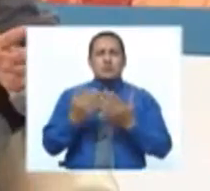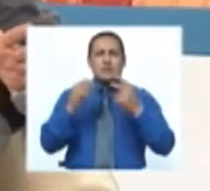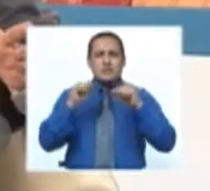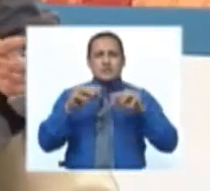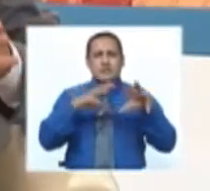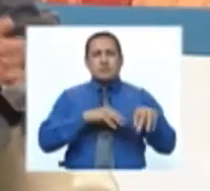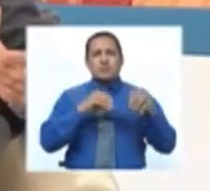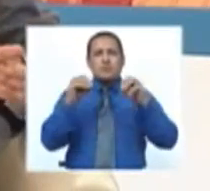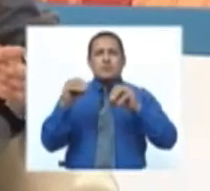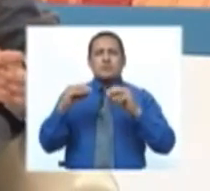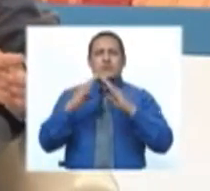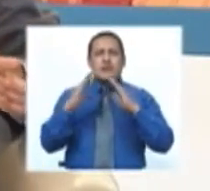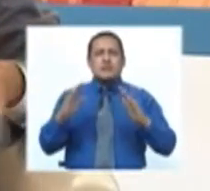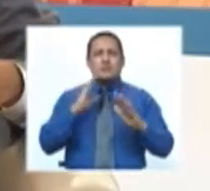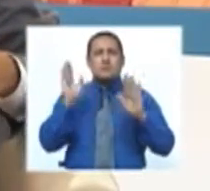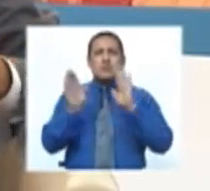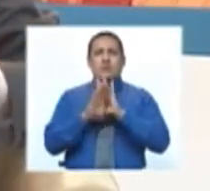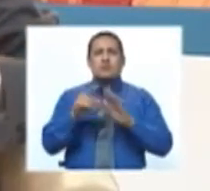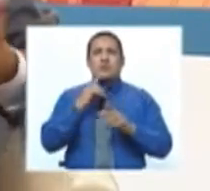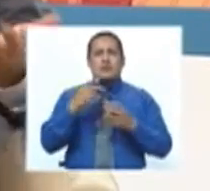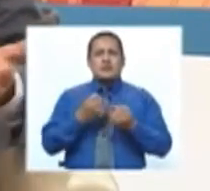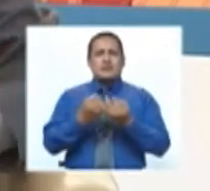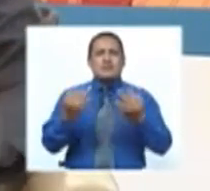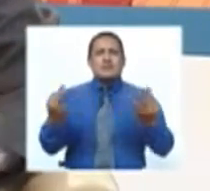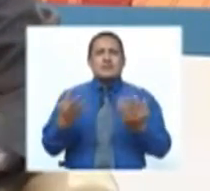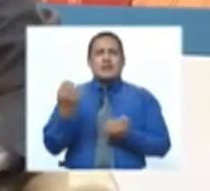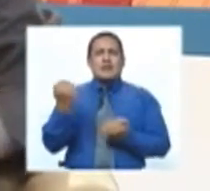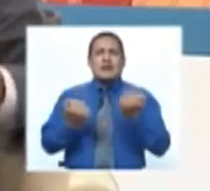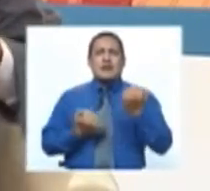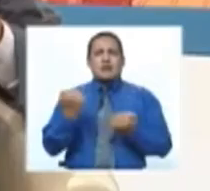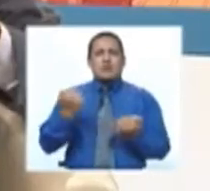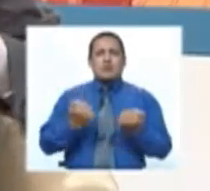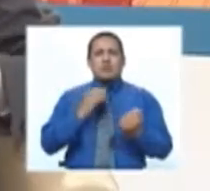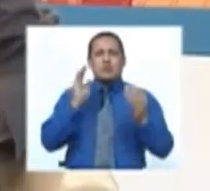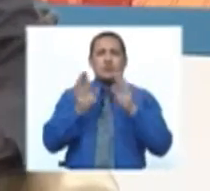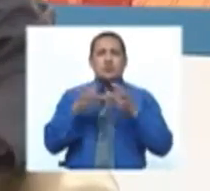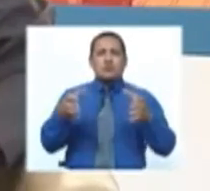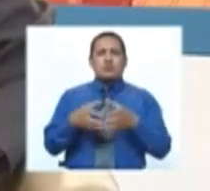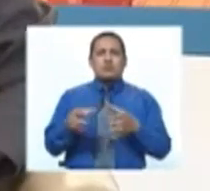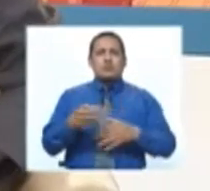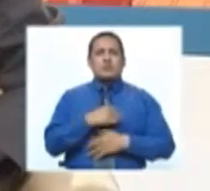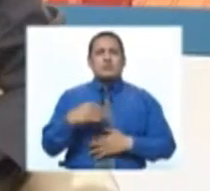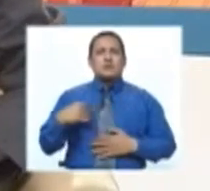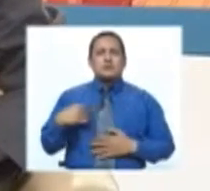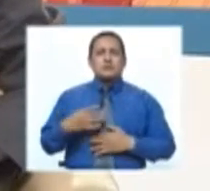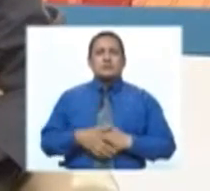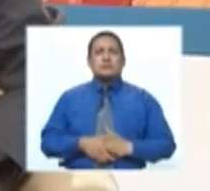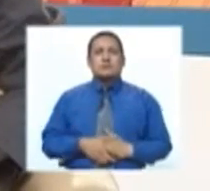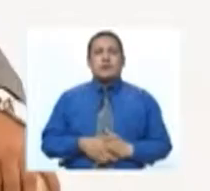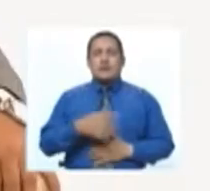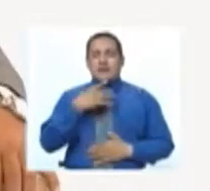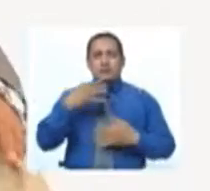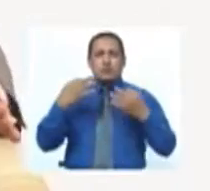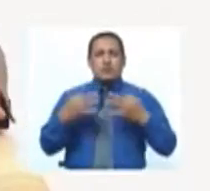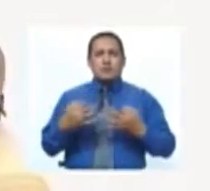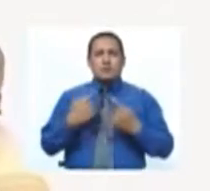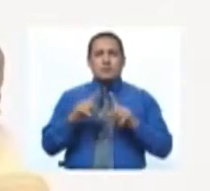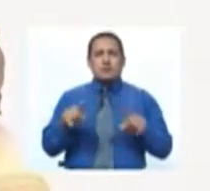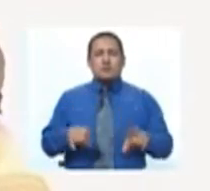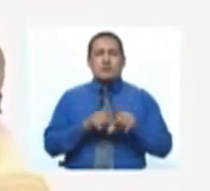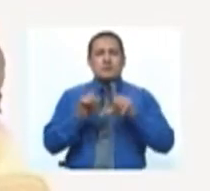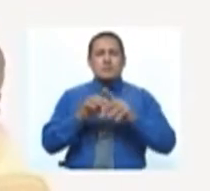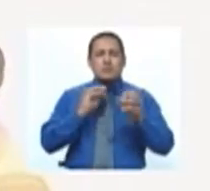pueda desplazar, un bien mueble. Por ejemplo, la flota de vehículos, por ejemplo, el Poder Ejecutivo. Es correcto, pero